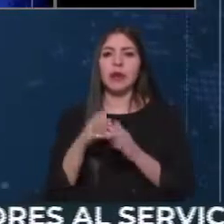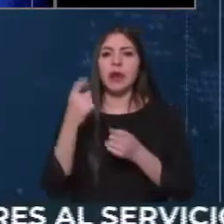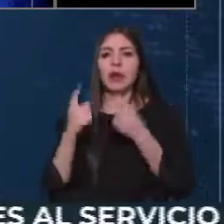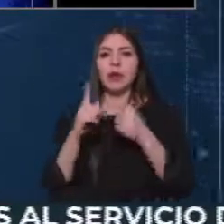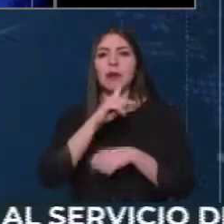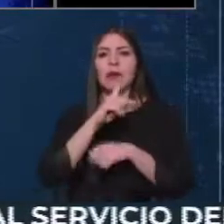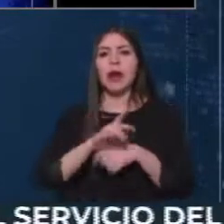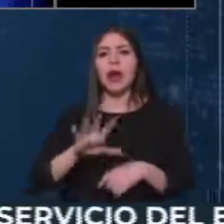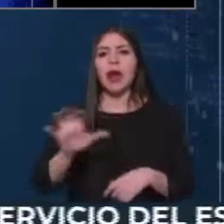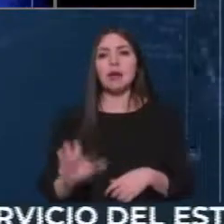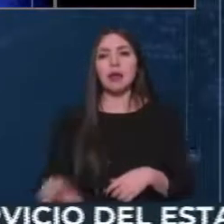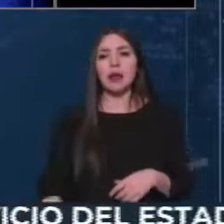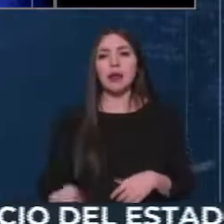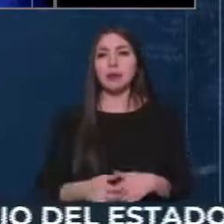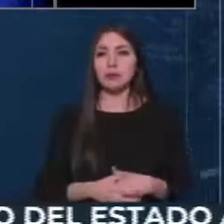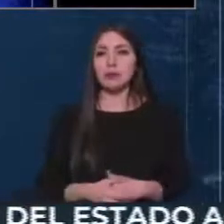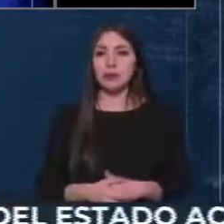subsahariana.